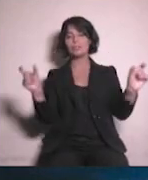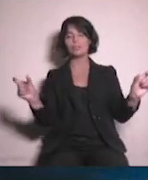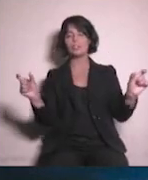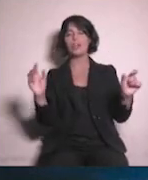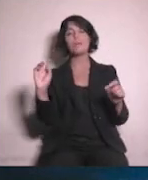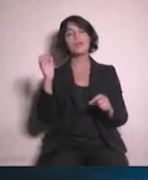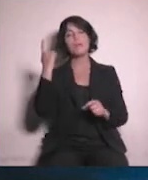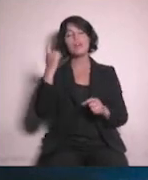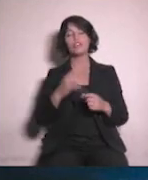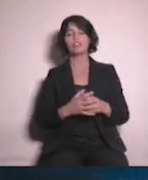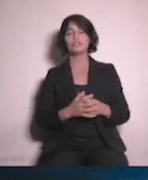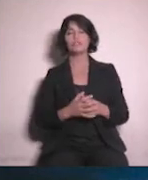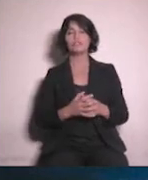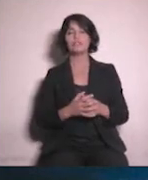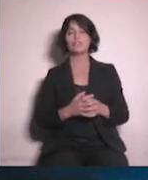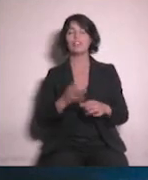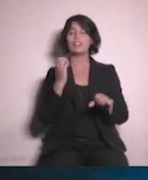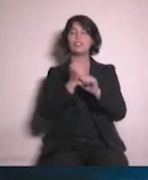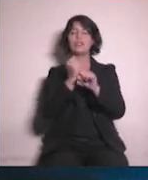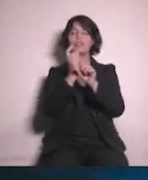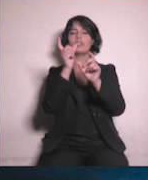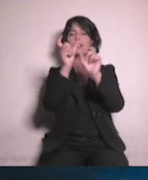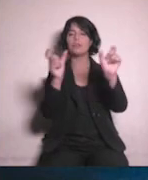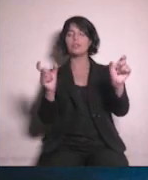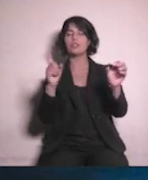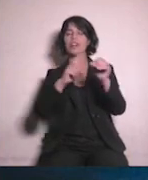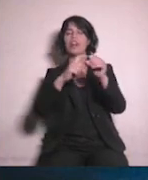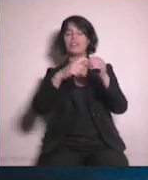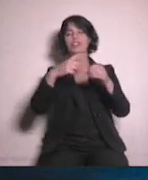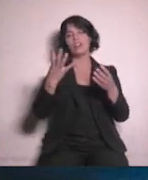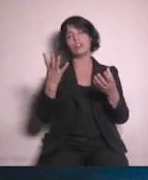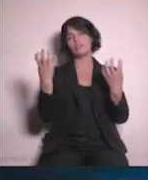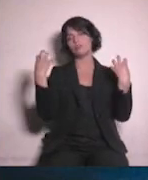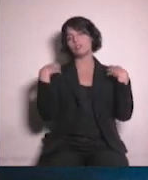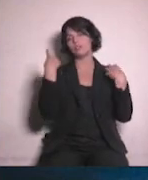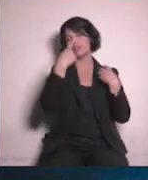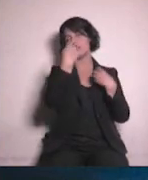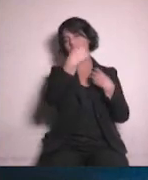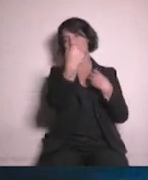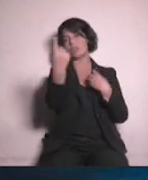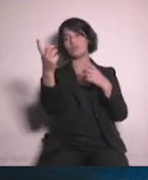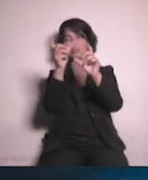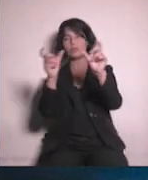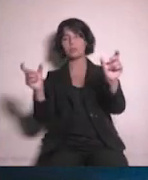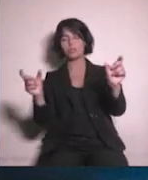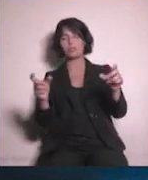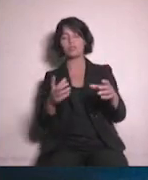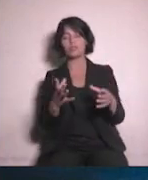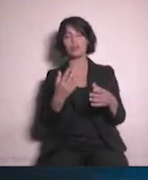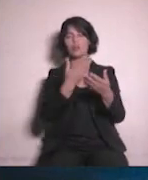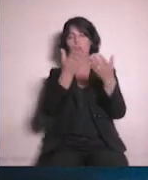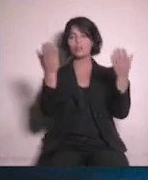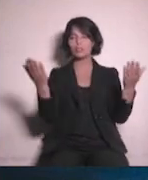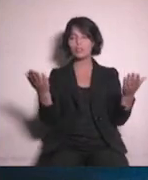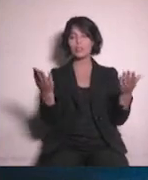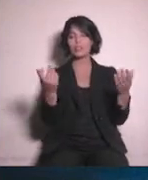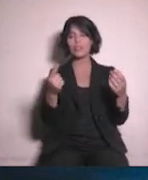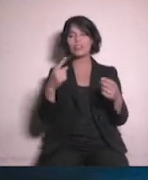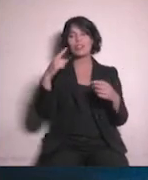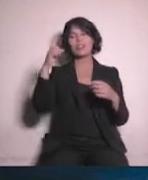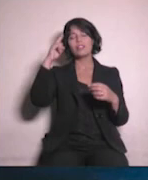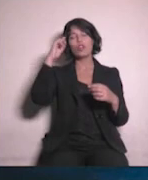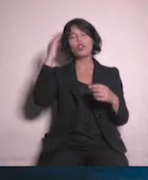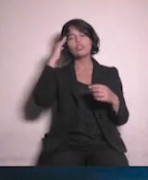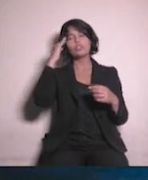en primer lugar, es tarea de los afiliados. Es tarea de cada uno de ustedes empoderarse, tomar conciencia de la